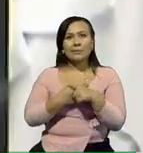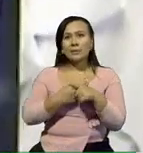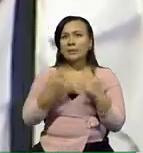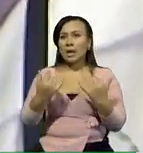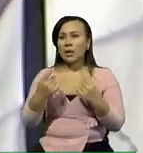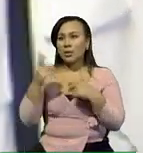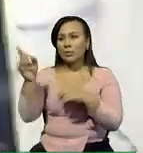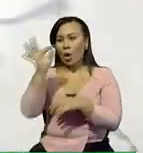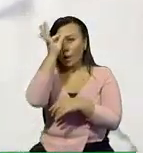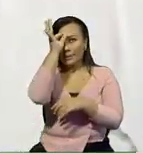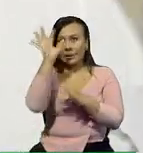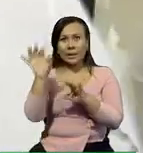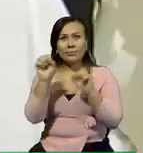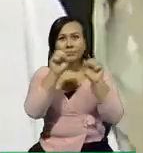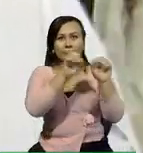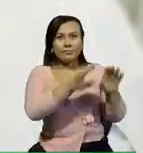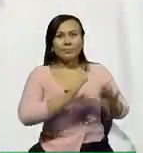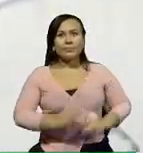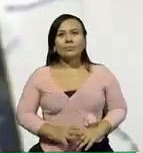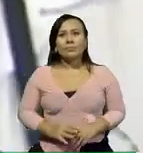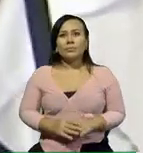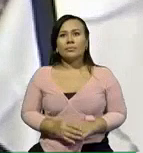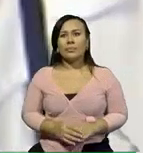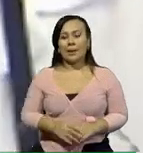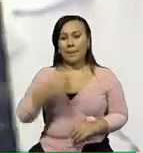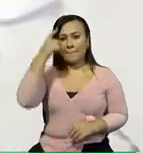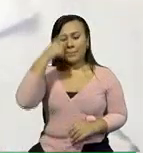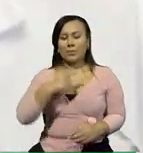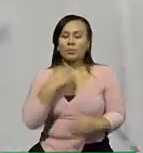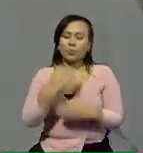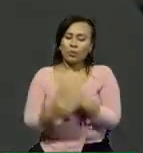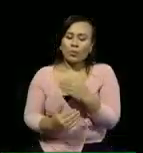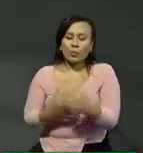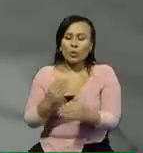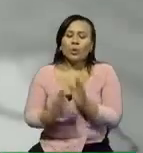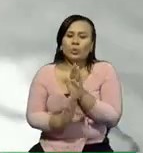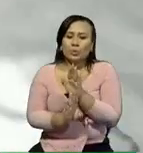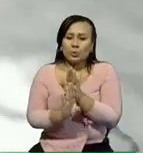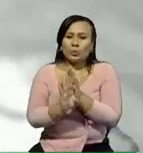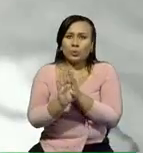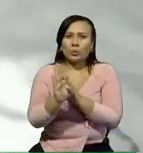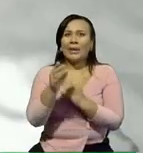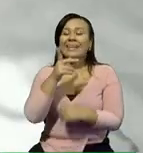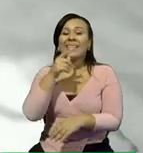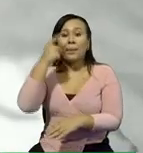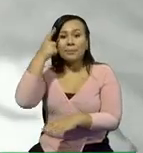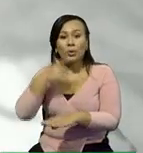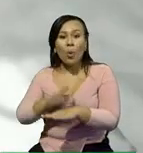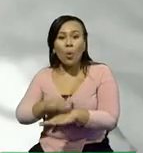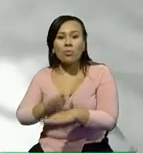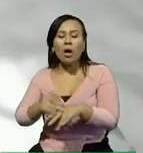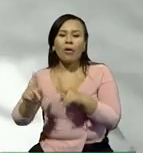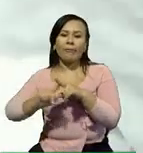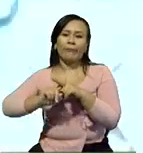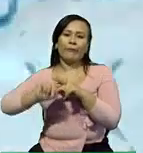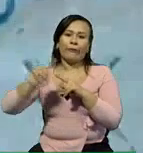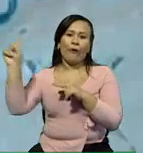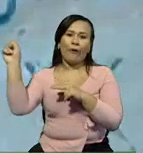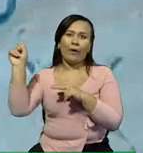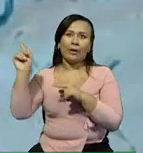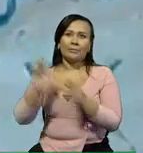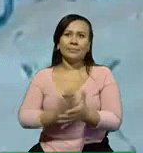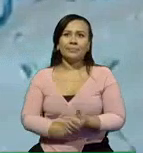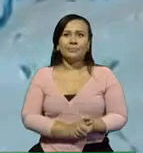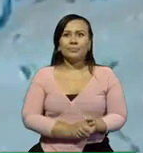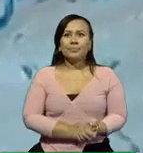de hospitalización. El paciente se ha venido recuperando. El causante del accidente se dio a la fuga.